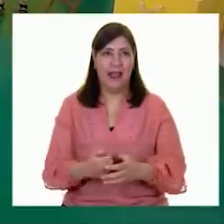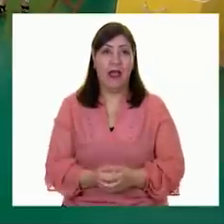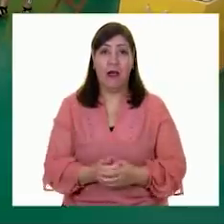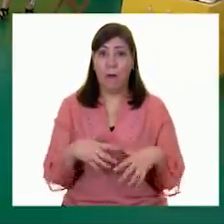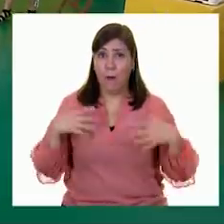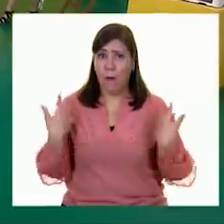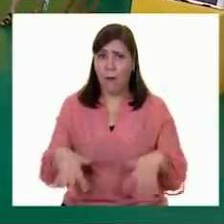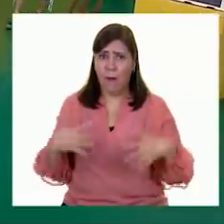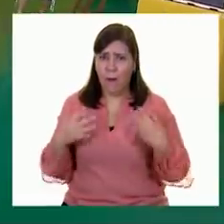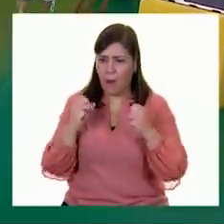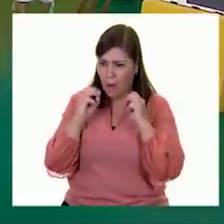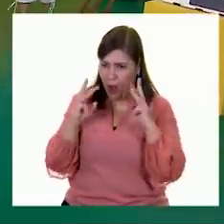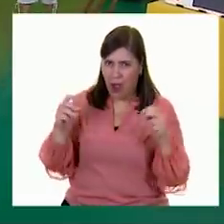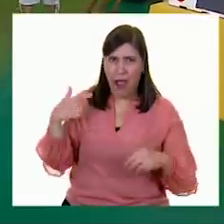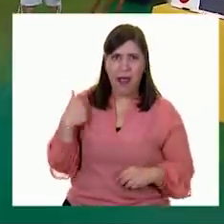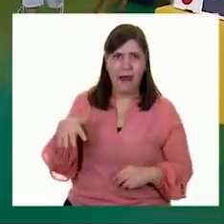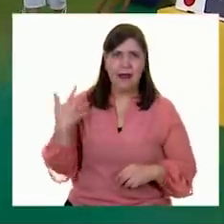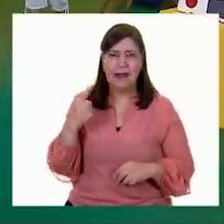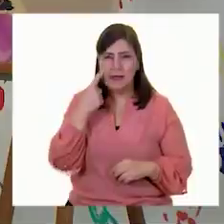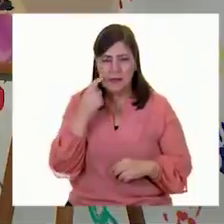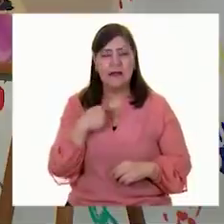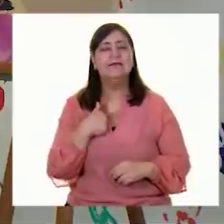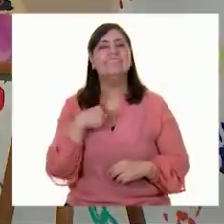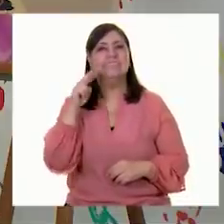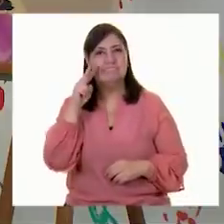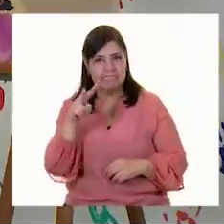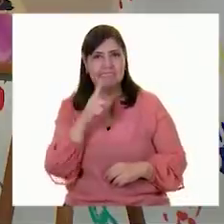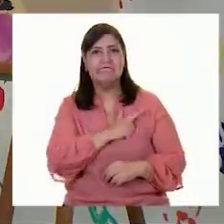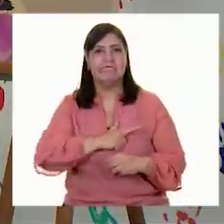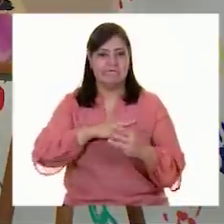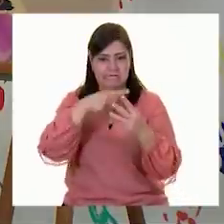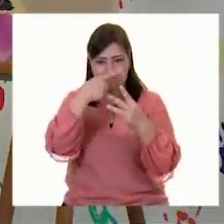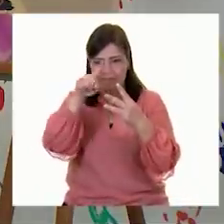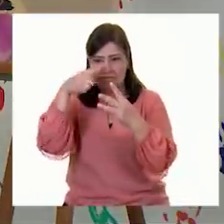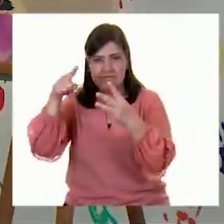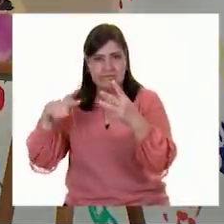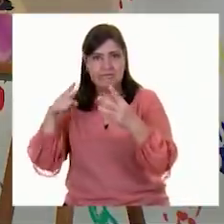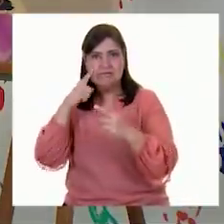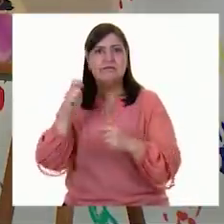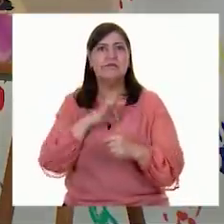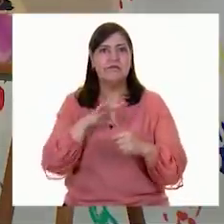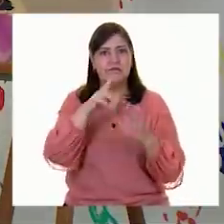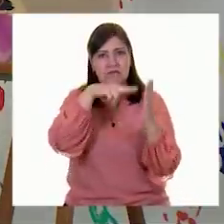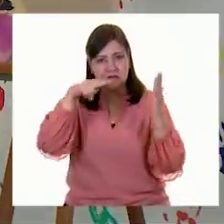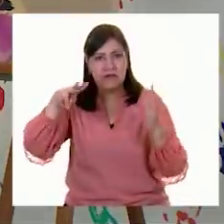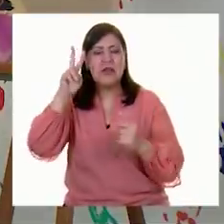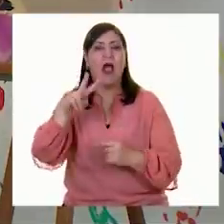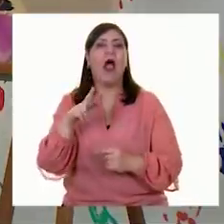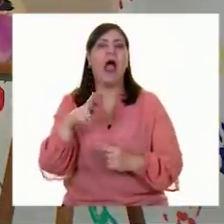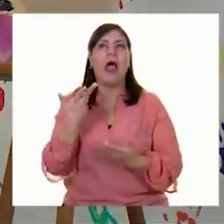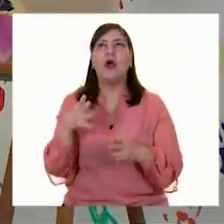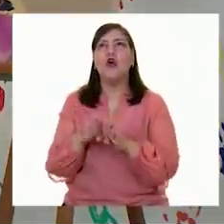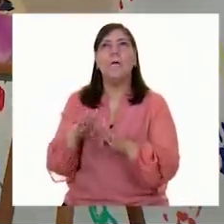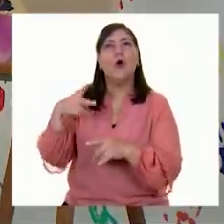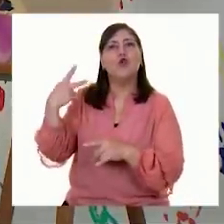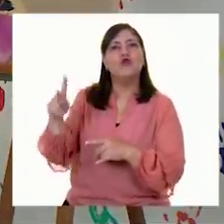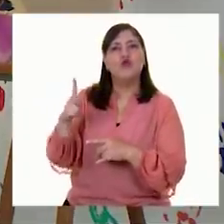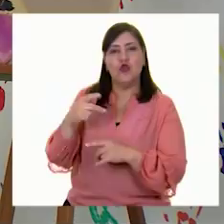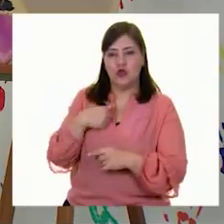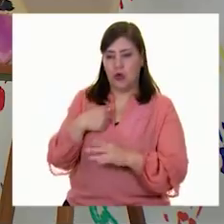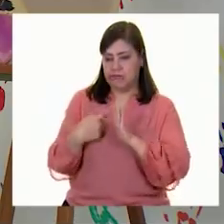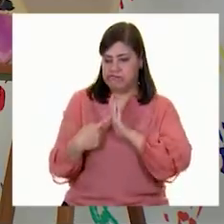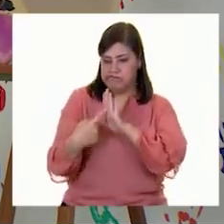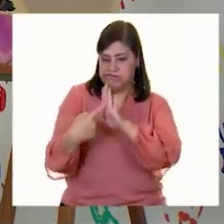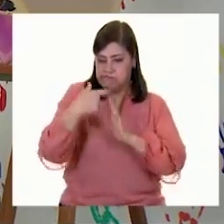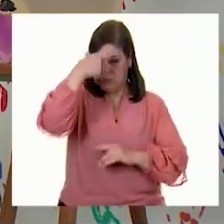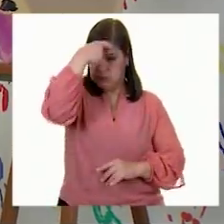¡Wow! Me gustó mucho ver las pinturas de Frida Kahlo, porque son como una especie de autobiografía, ya que en